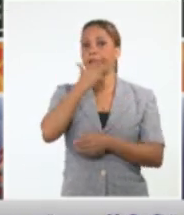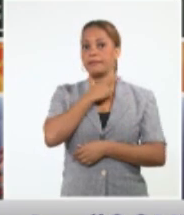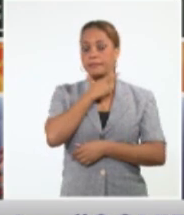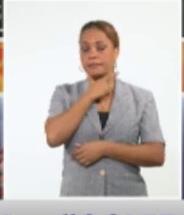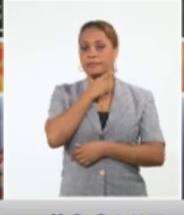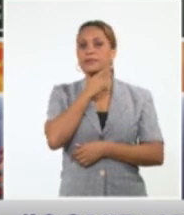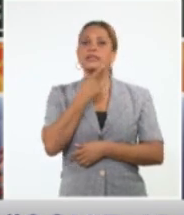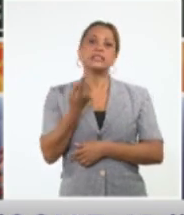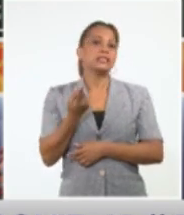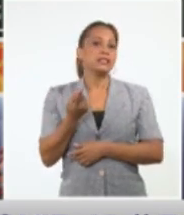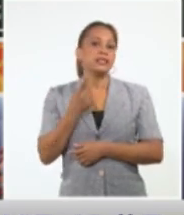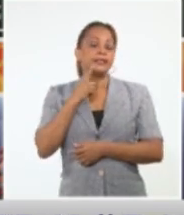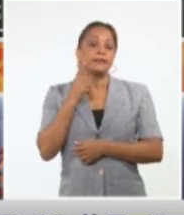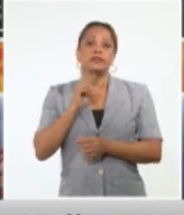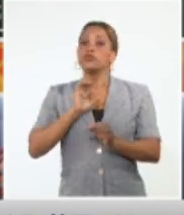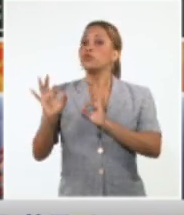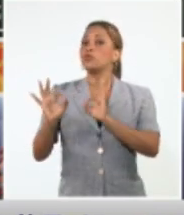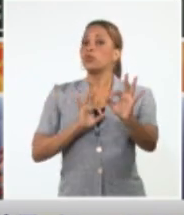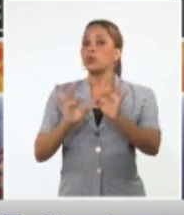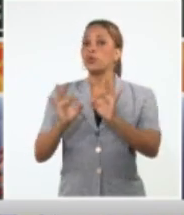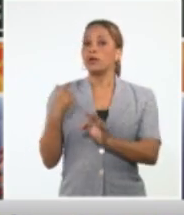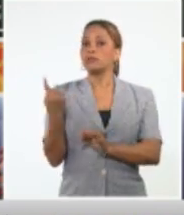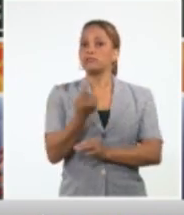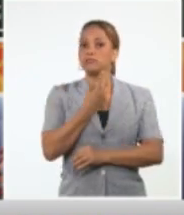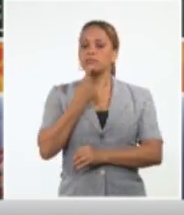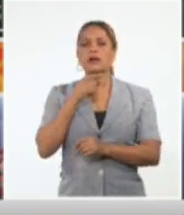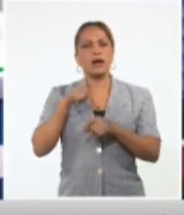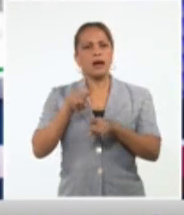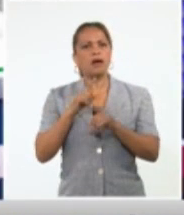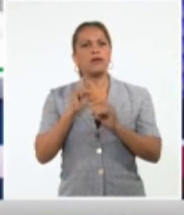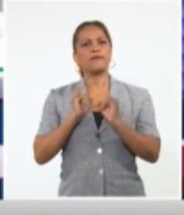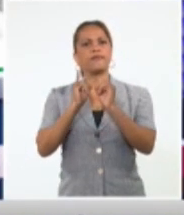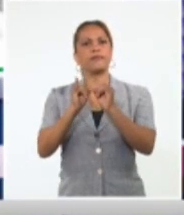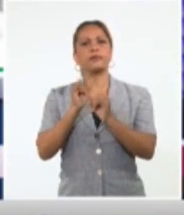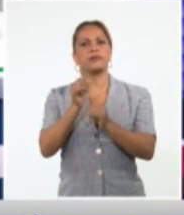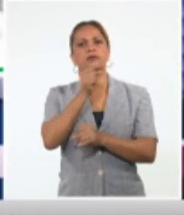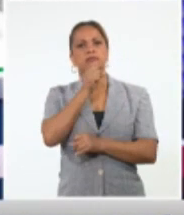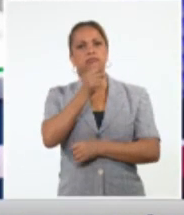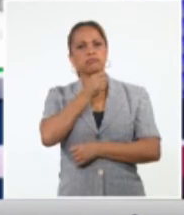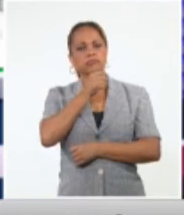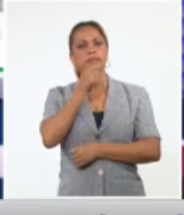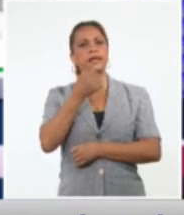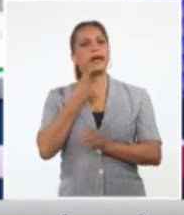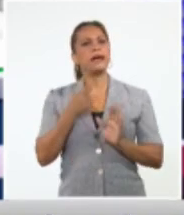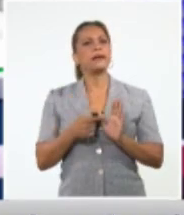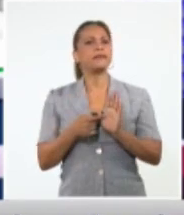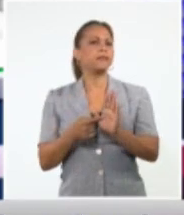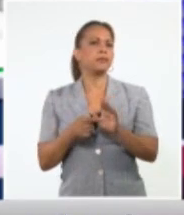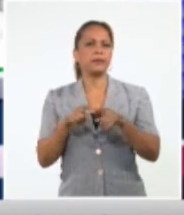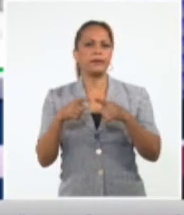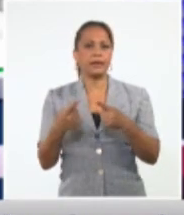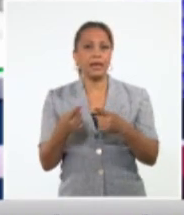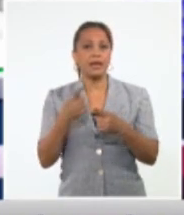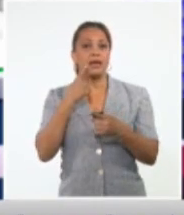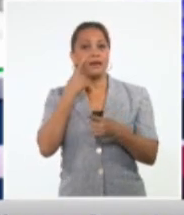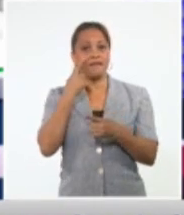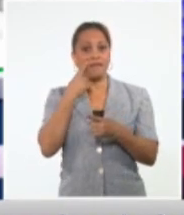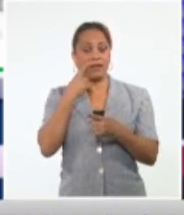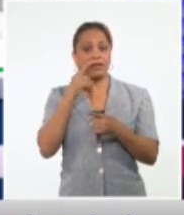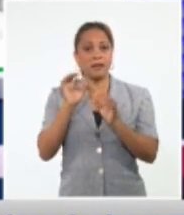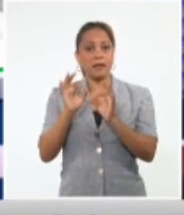la cautela. Y ayer revisando los reportes de prensa, veíamos también cómo ya a BBC Mundo